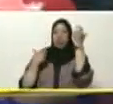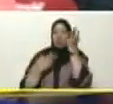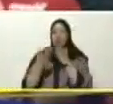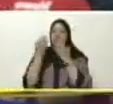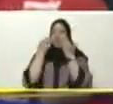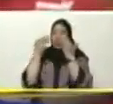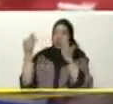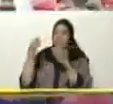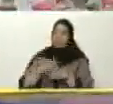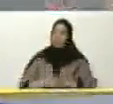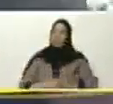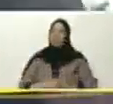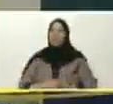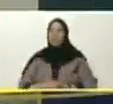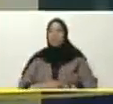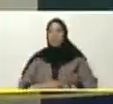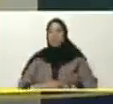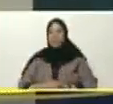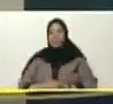video.